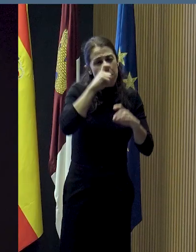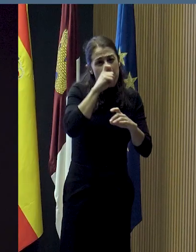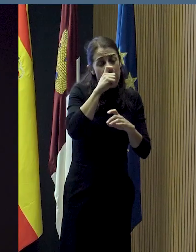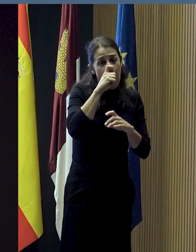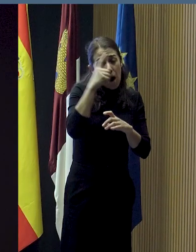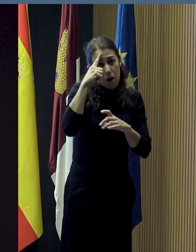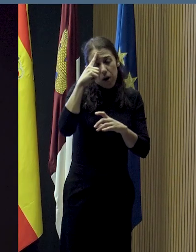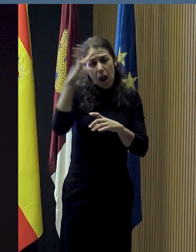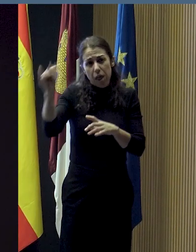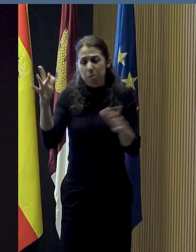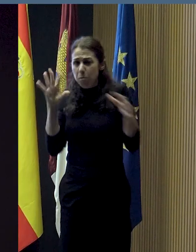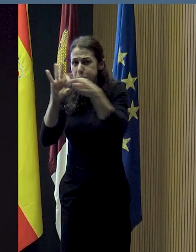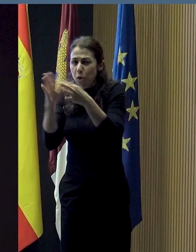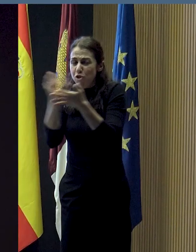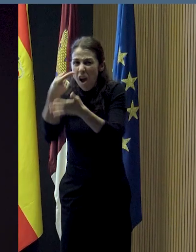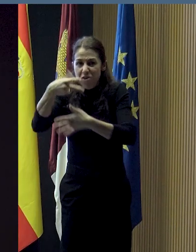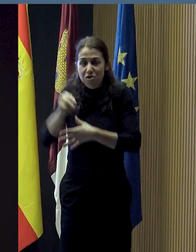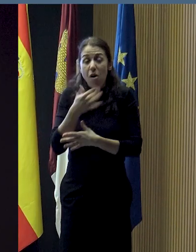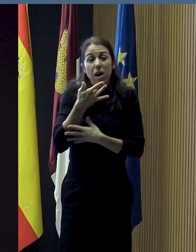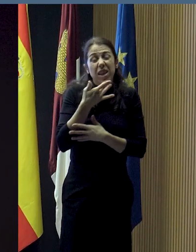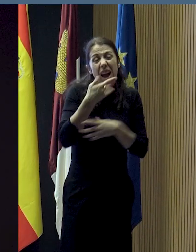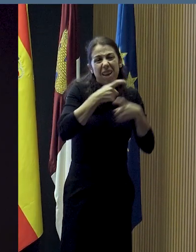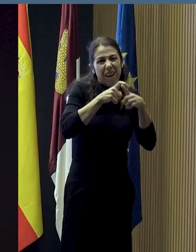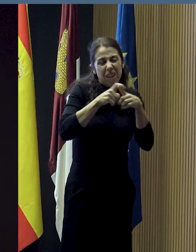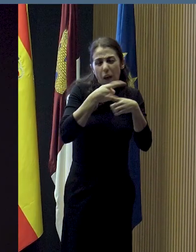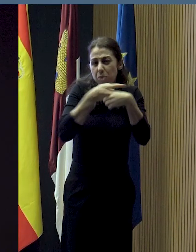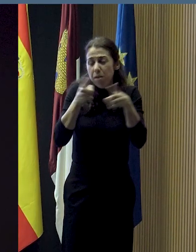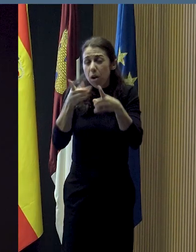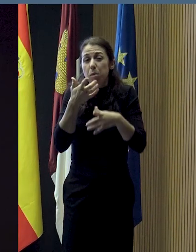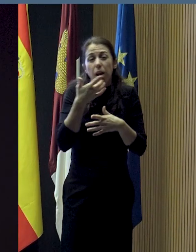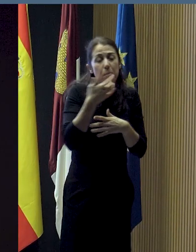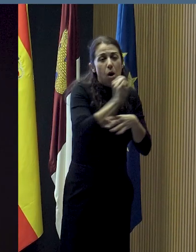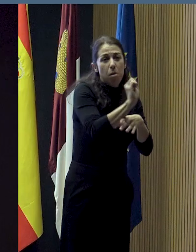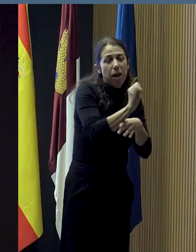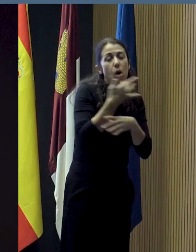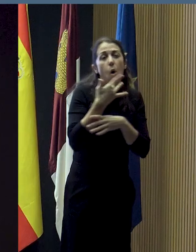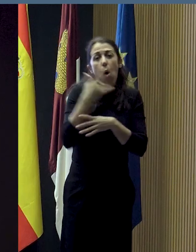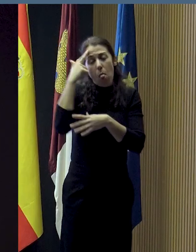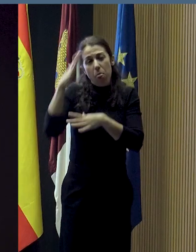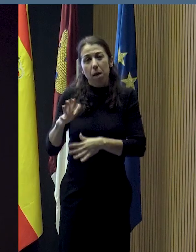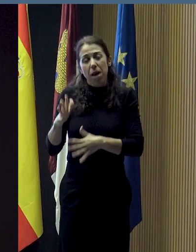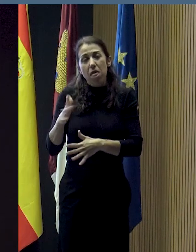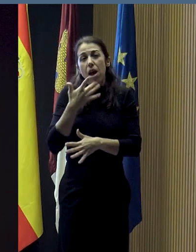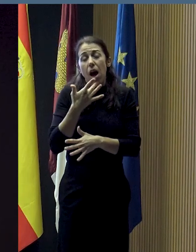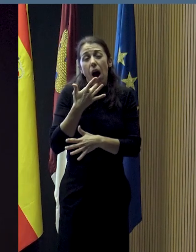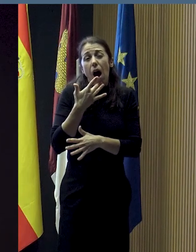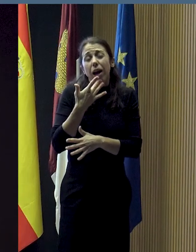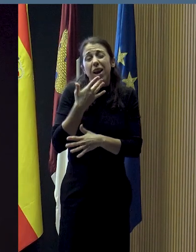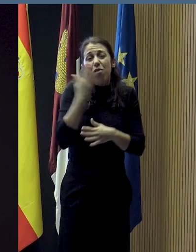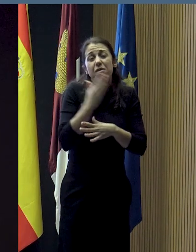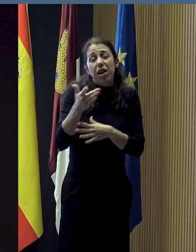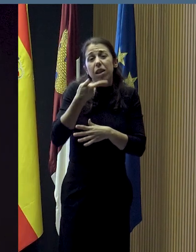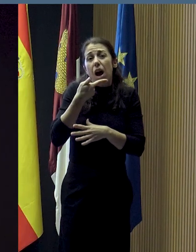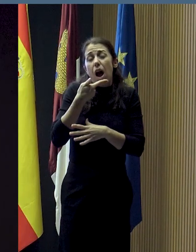que existen diversas patologías neurodegenerativas como el Parkinson o la demencia con cuerpos de Lewy que afectan